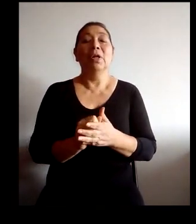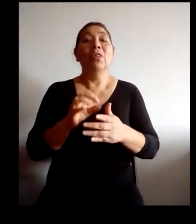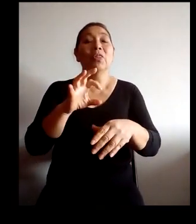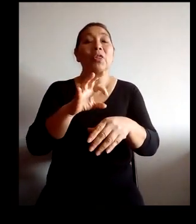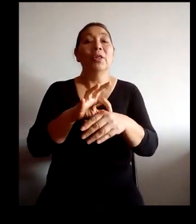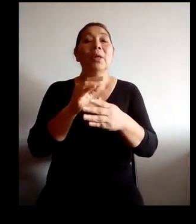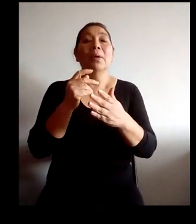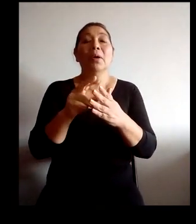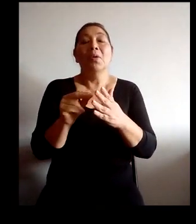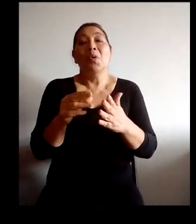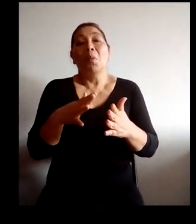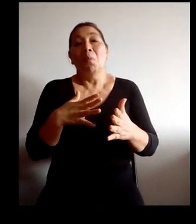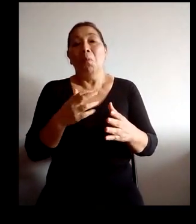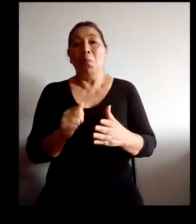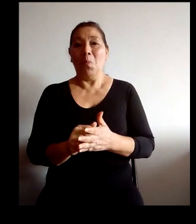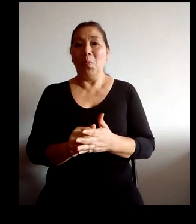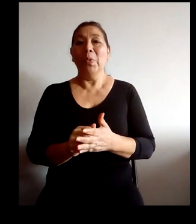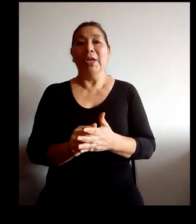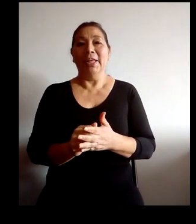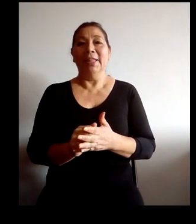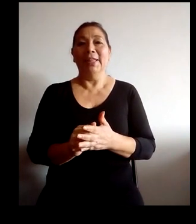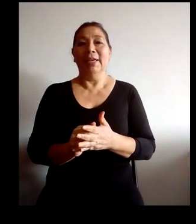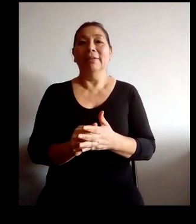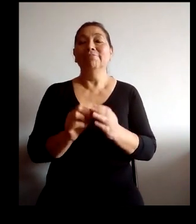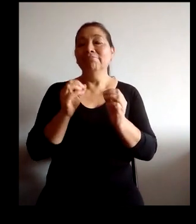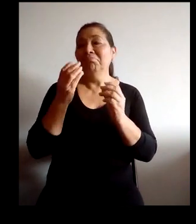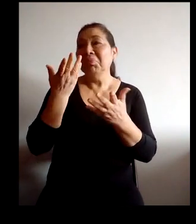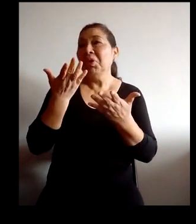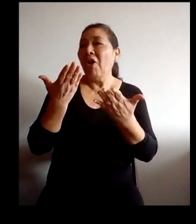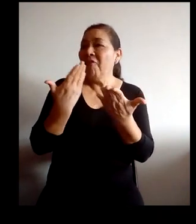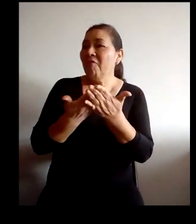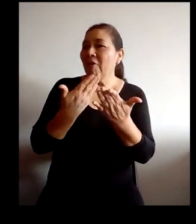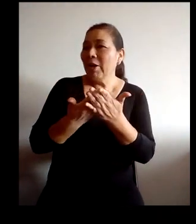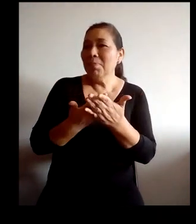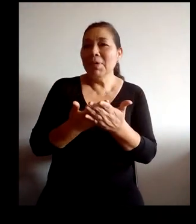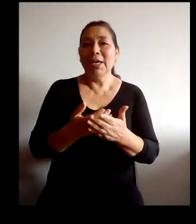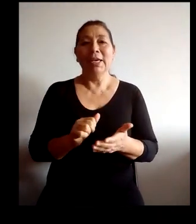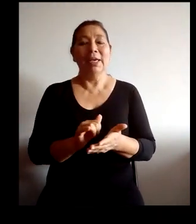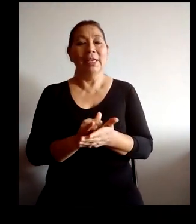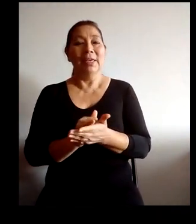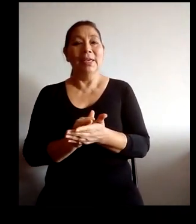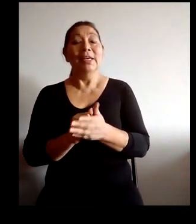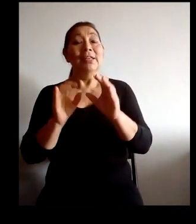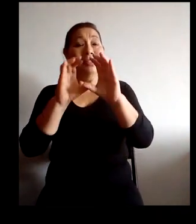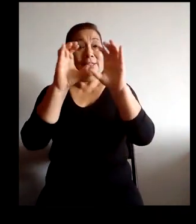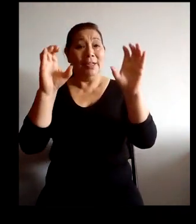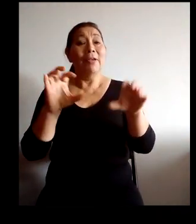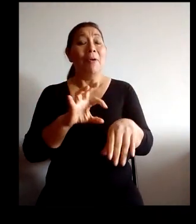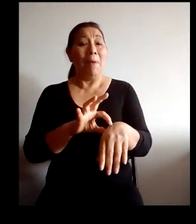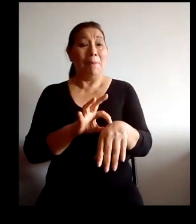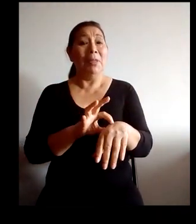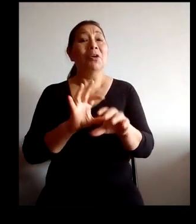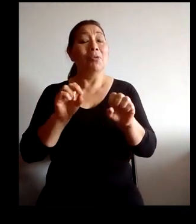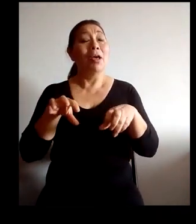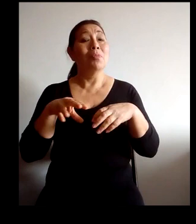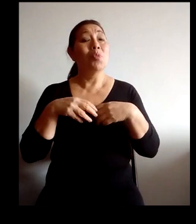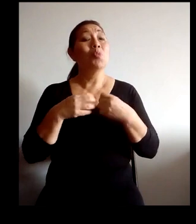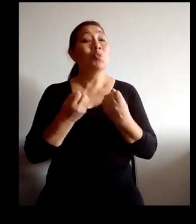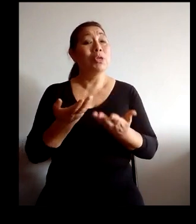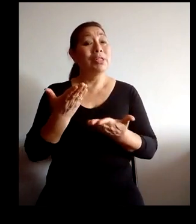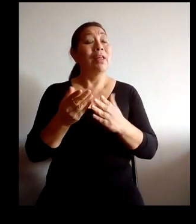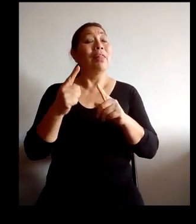que el certificado médico, al haber sido aceptado muchas veces por el propio tribunal, reúne las garantías suficientes para que pueda acreditar el paciente a las enfermedades